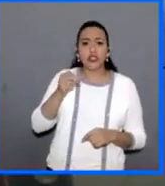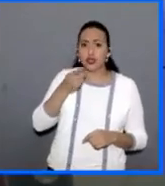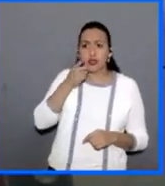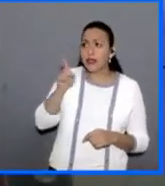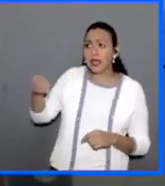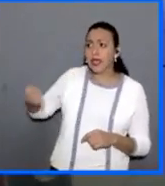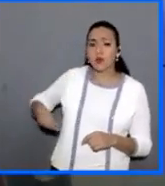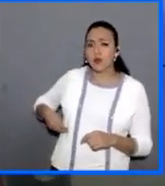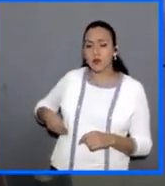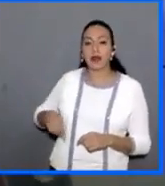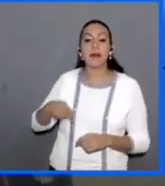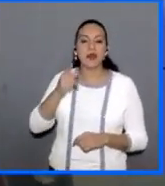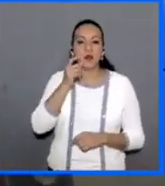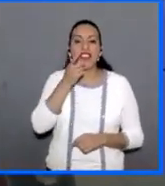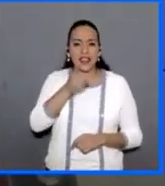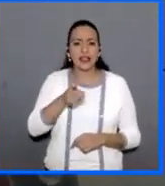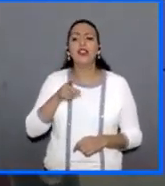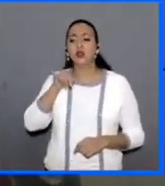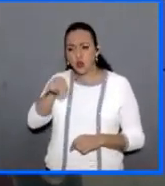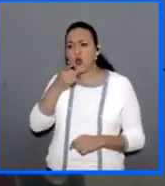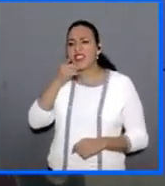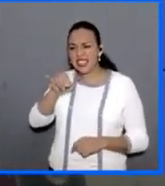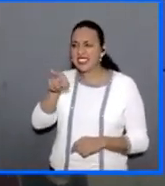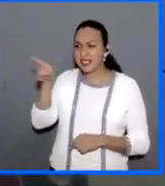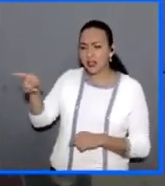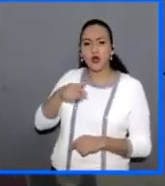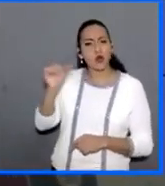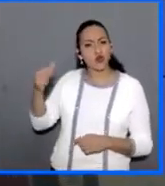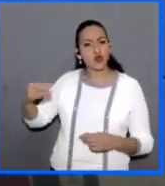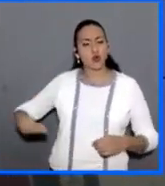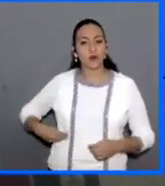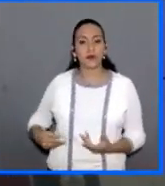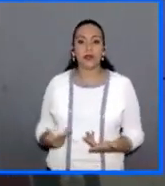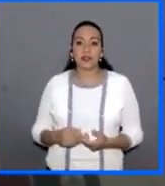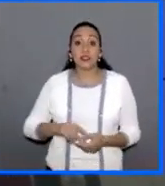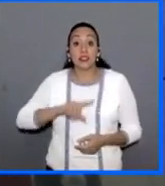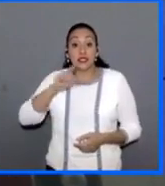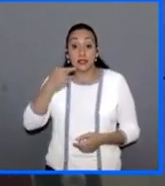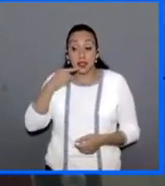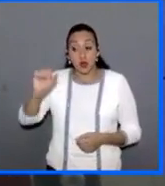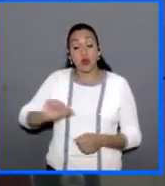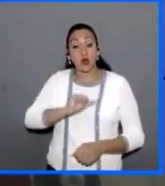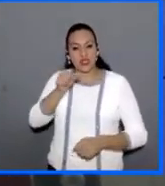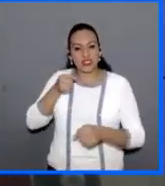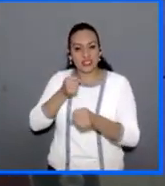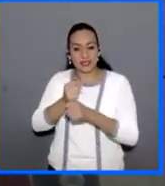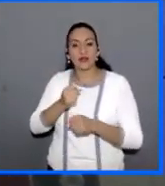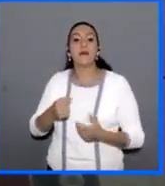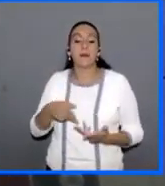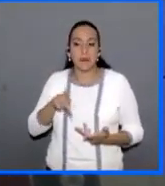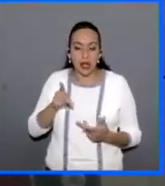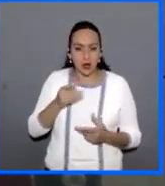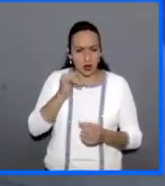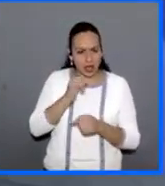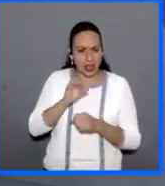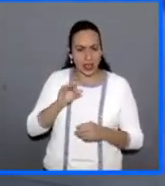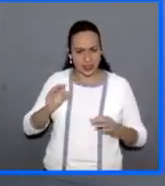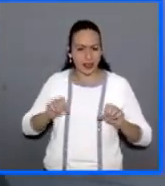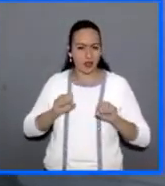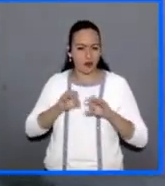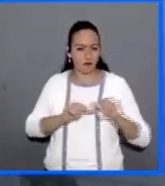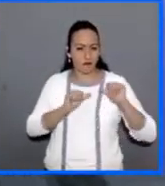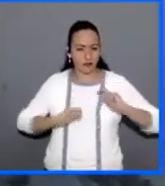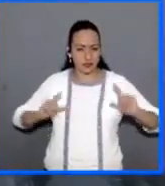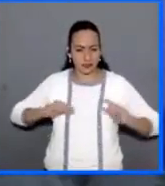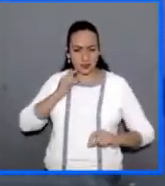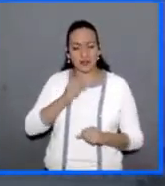de diversas organizaciones, se levantó una denuncia por tortura y aunque la Fiscalía abrió una carpeta, esta quedó sin avances por